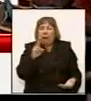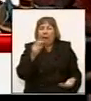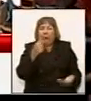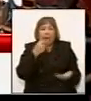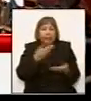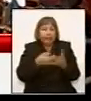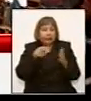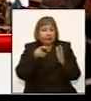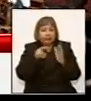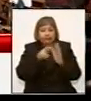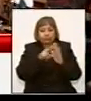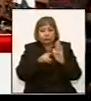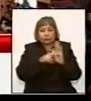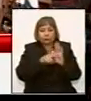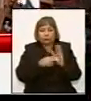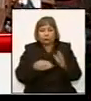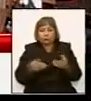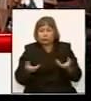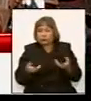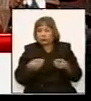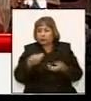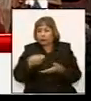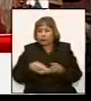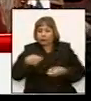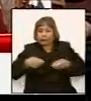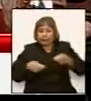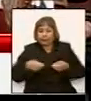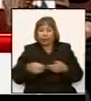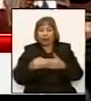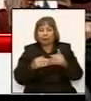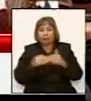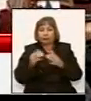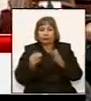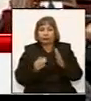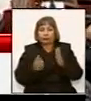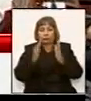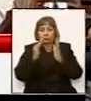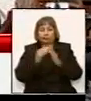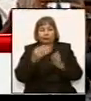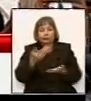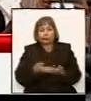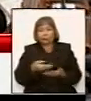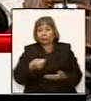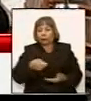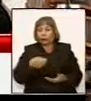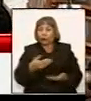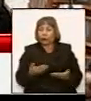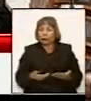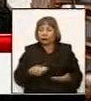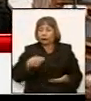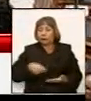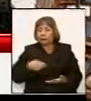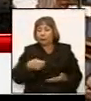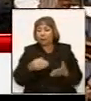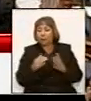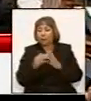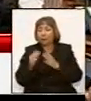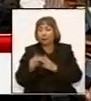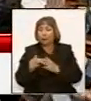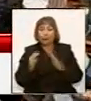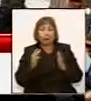La norma establece el régimen de promoción de la inversión en la construcción de edificaciones destinadas al servicio de alquiler de inmuebles para